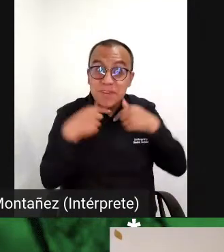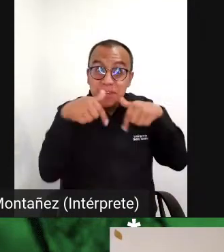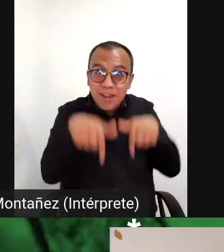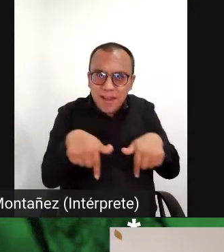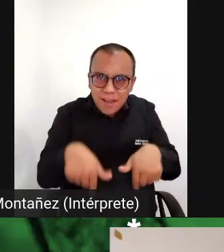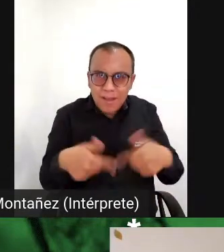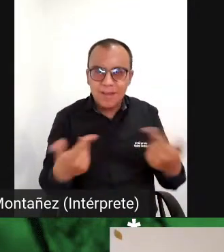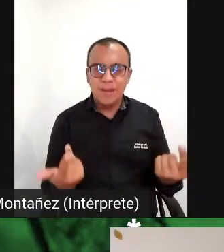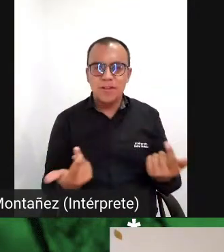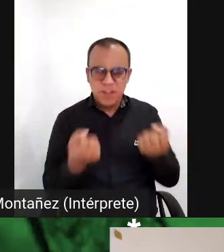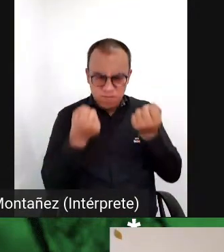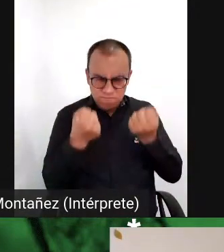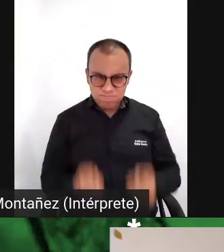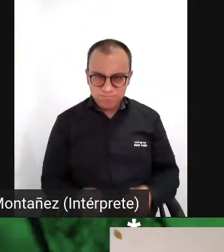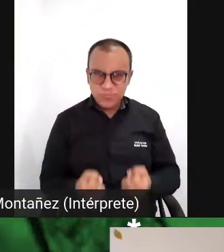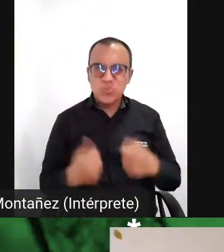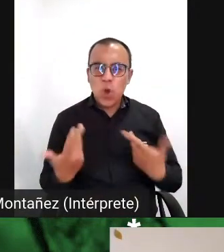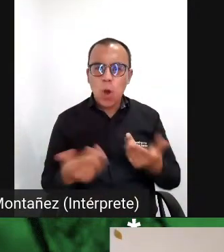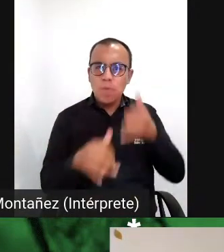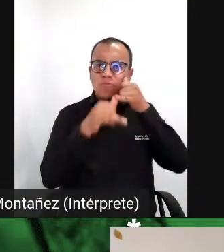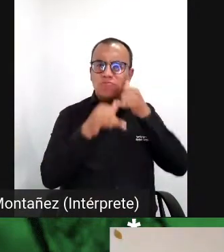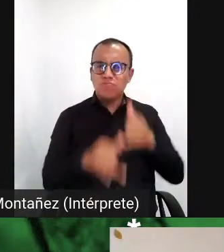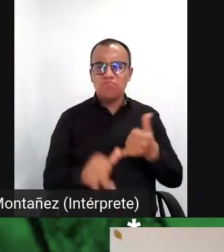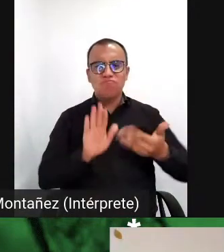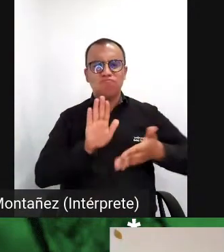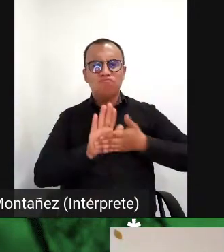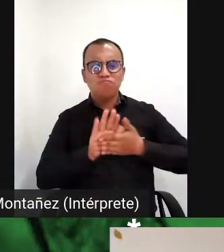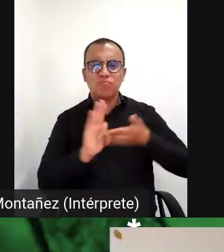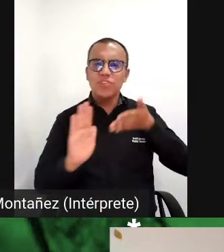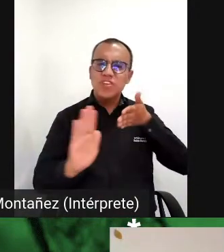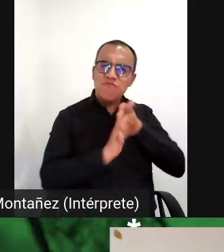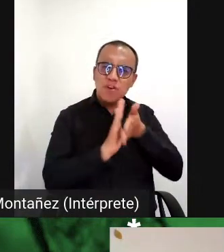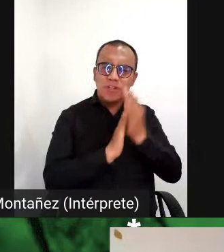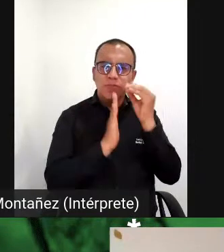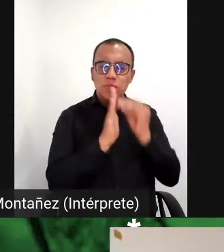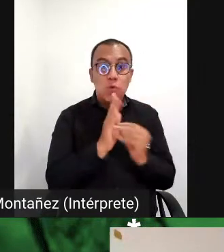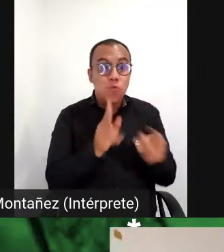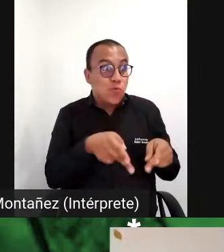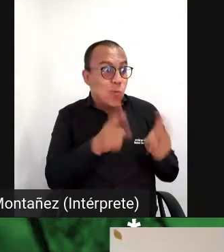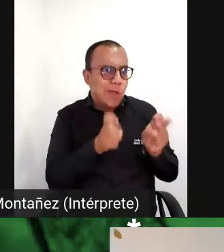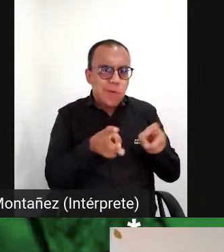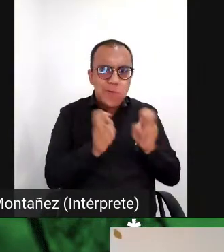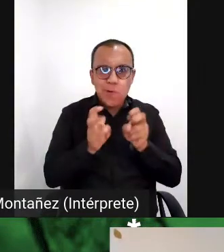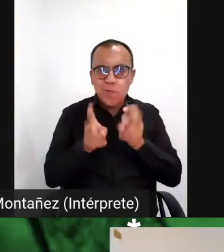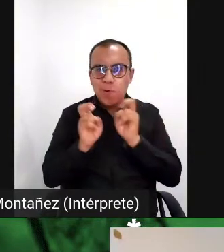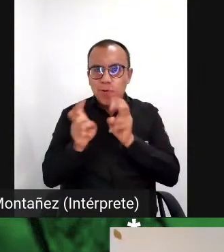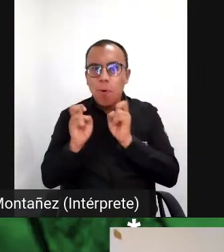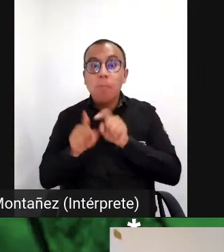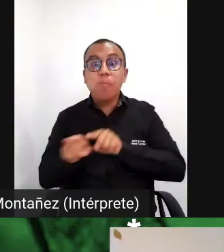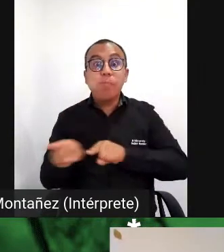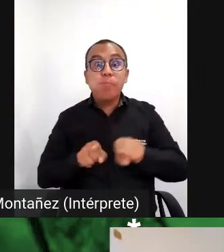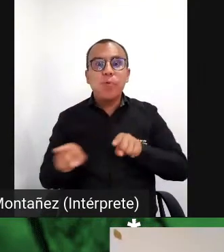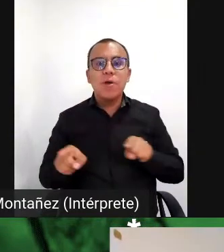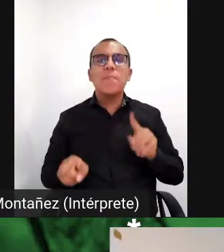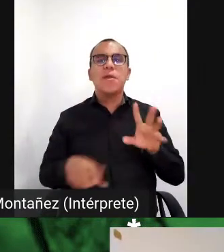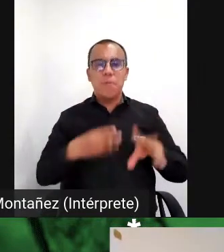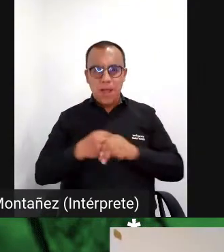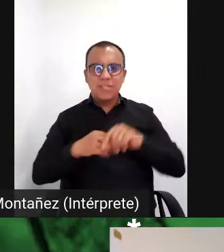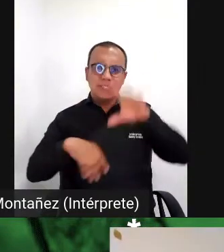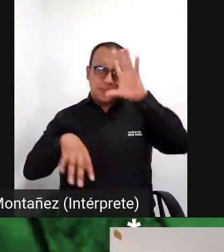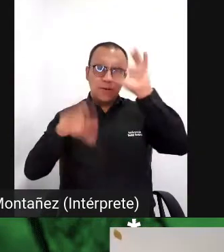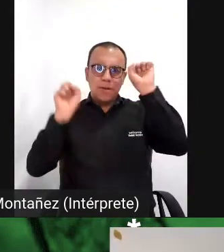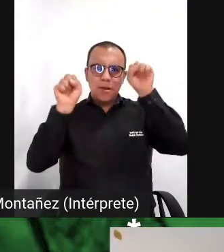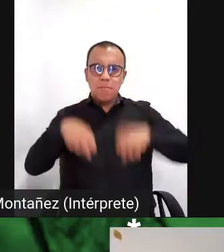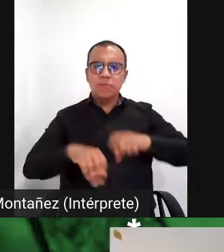peso científico, consistencia científica, información valiosa, novedosa, pero que tuviera la gran capacidad de hablarle a todo el